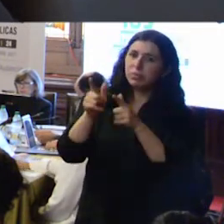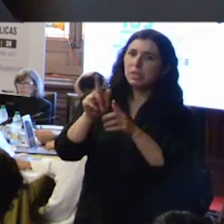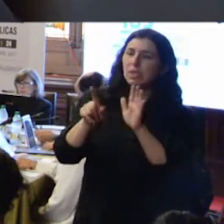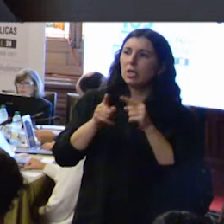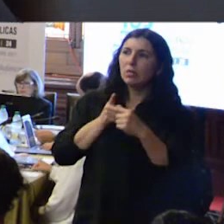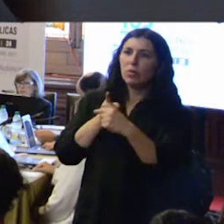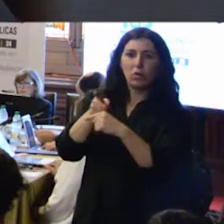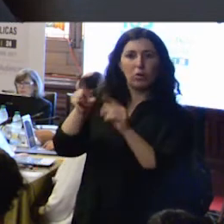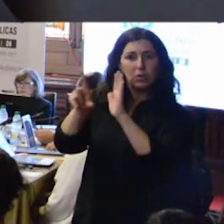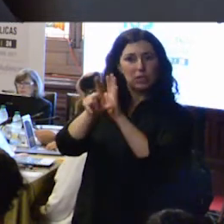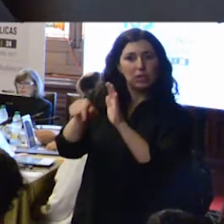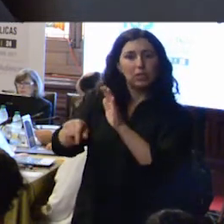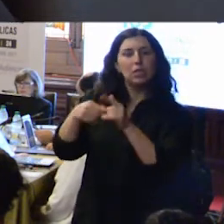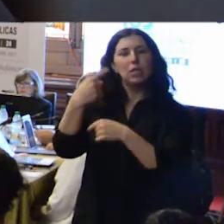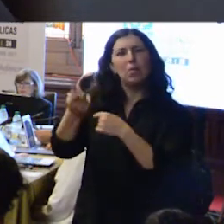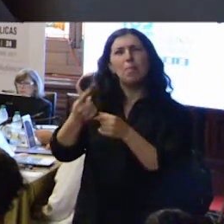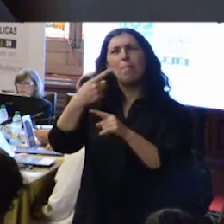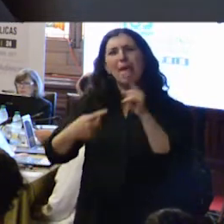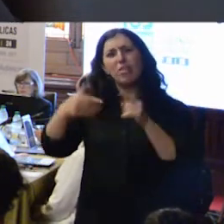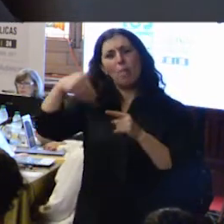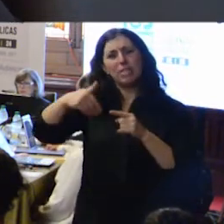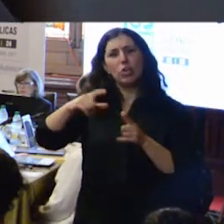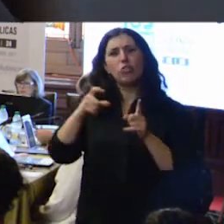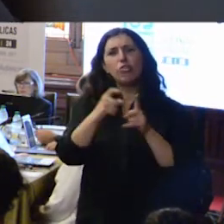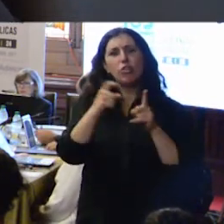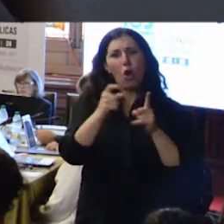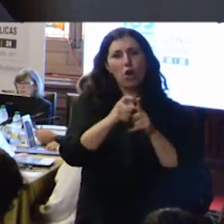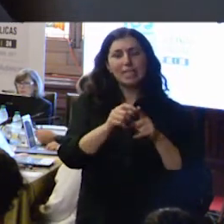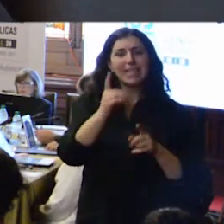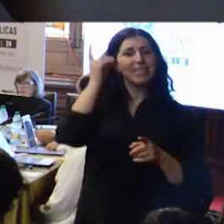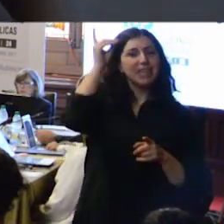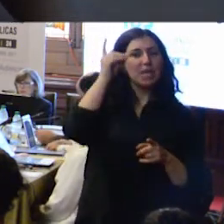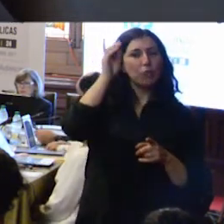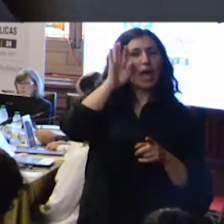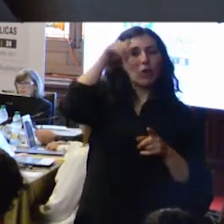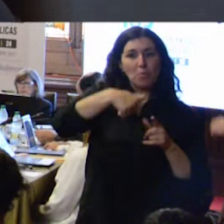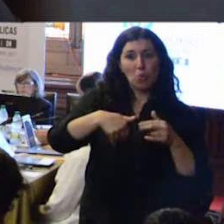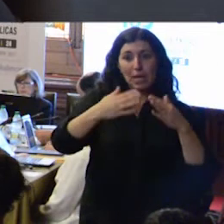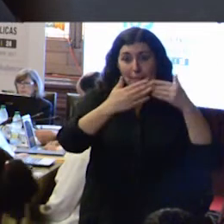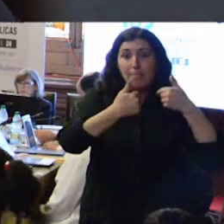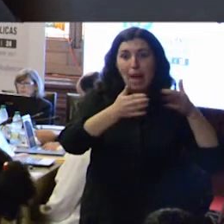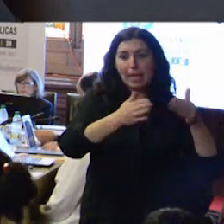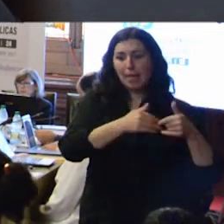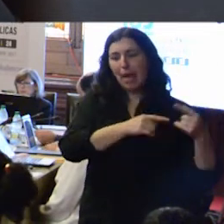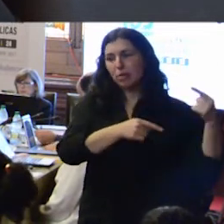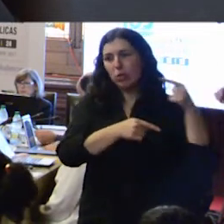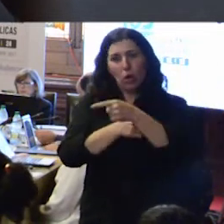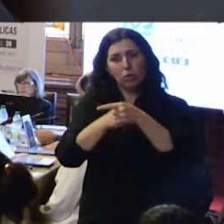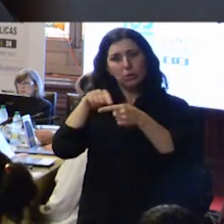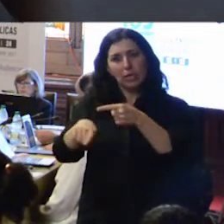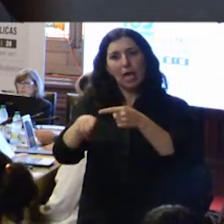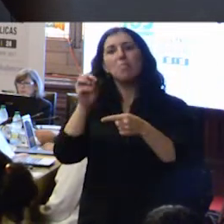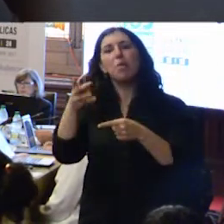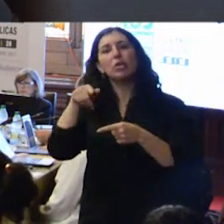orden de $500,000 por un diputado de la República de Panamá en función, pues, también de su activismo en pro de un